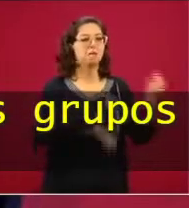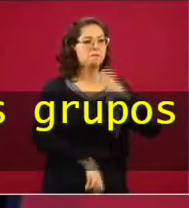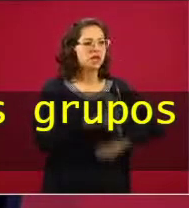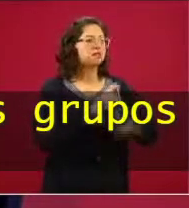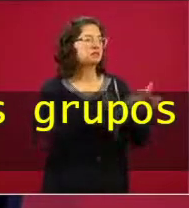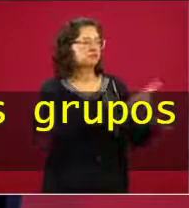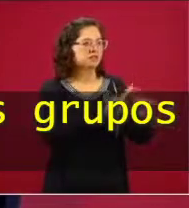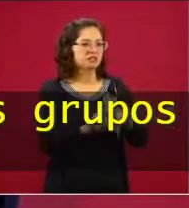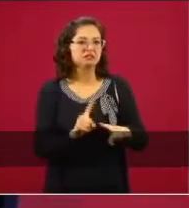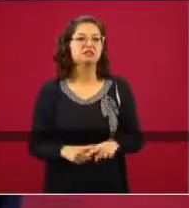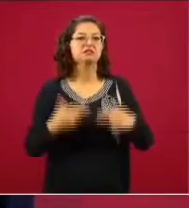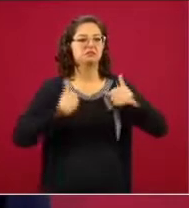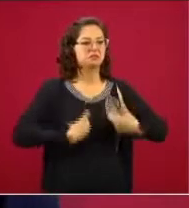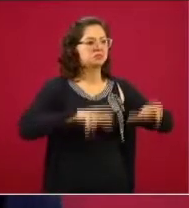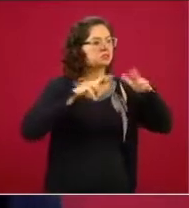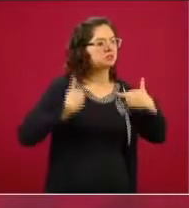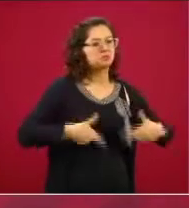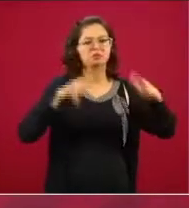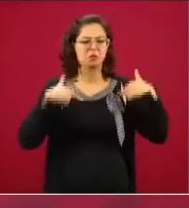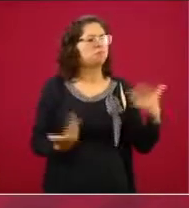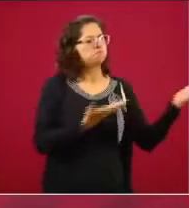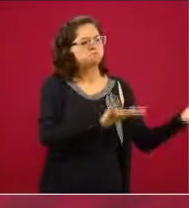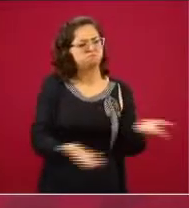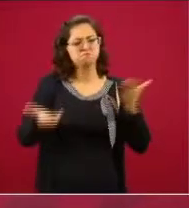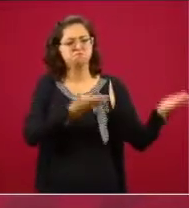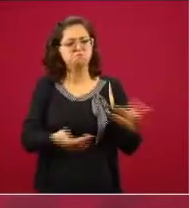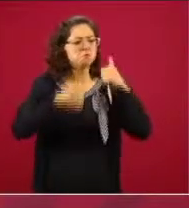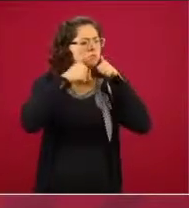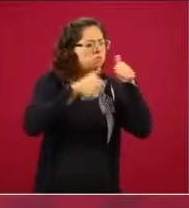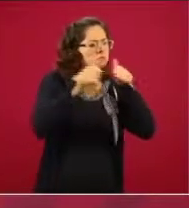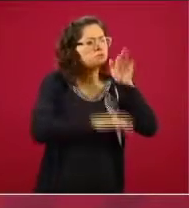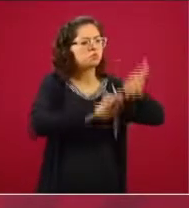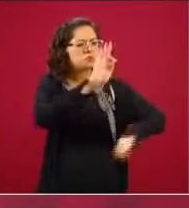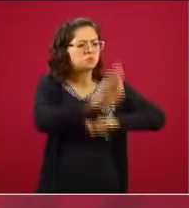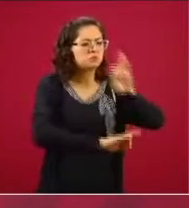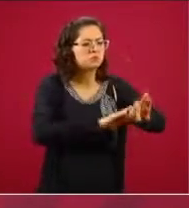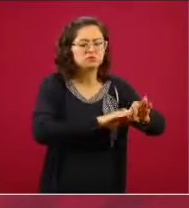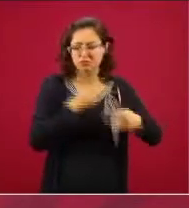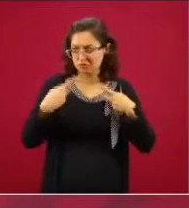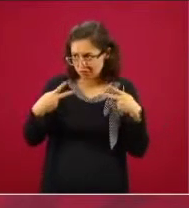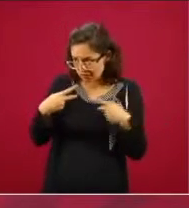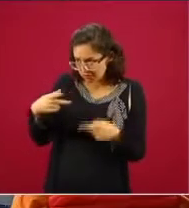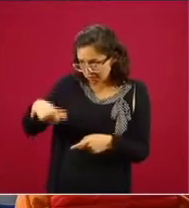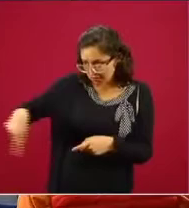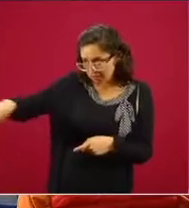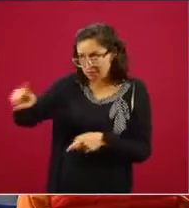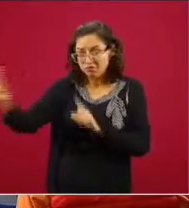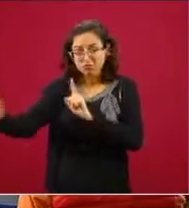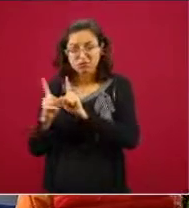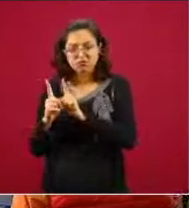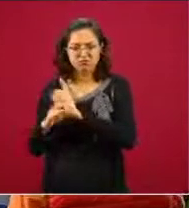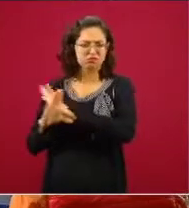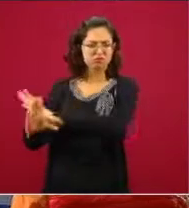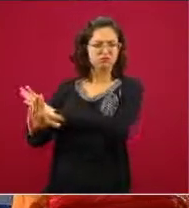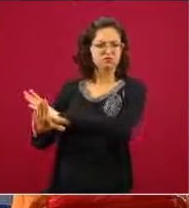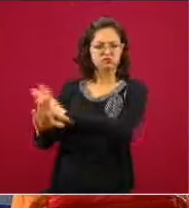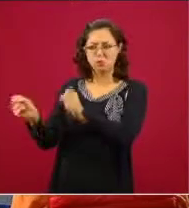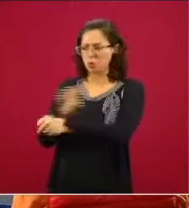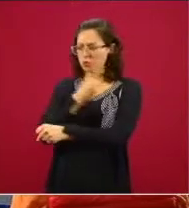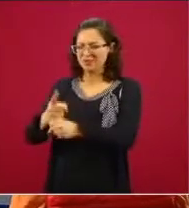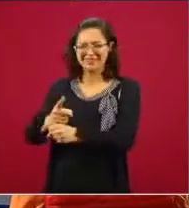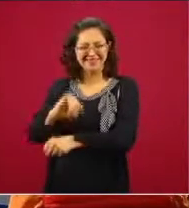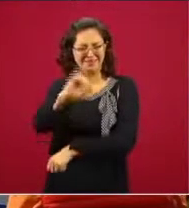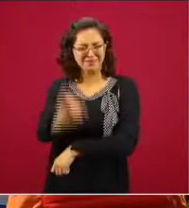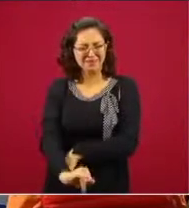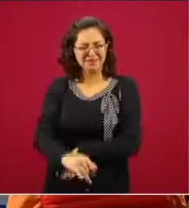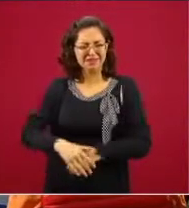creados. Al pueblo nunca se le daba oportunidad. No contaba.